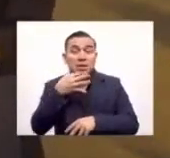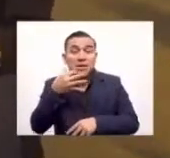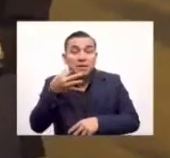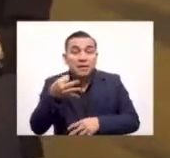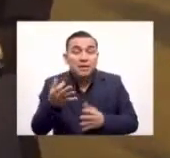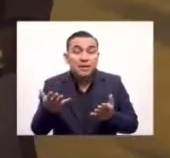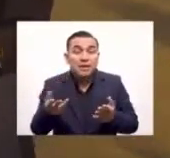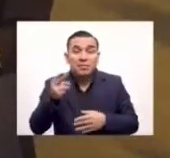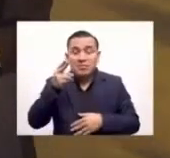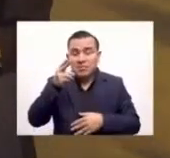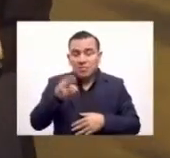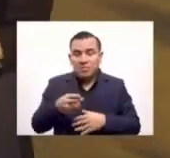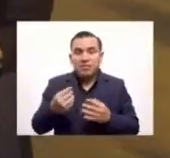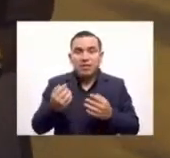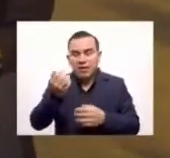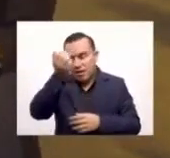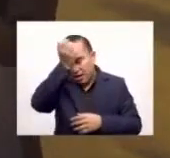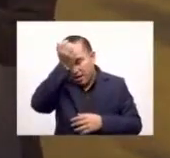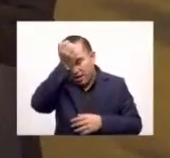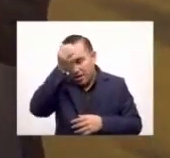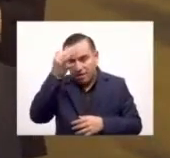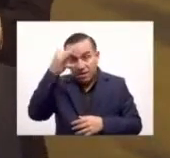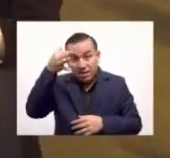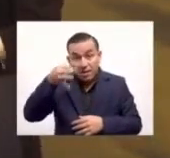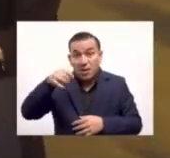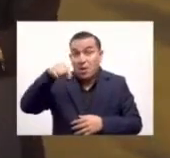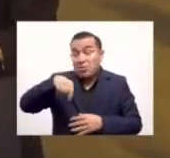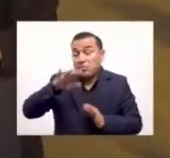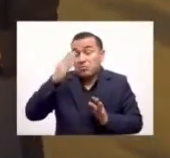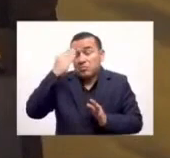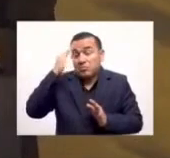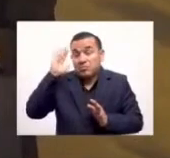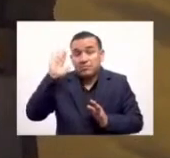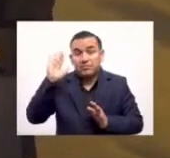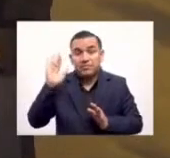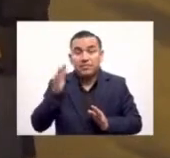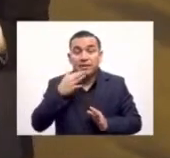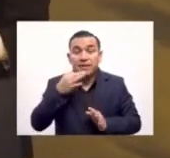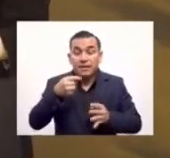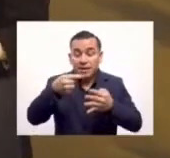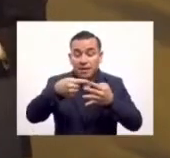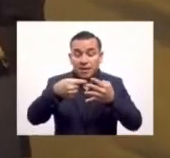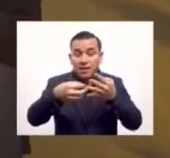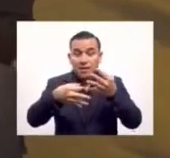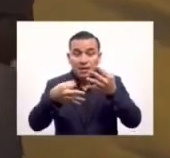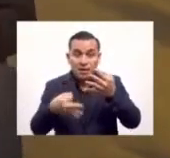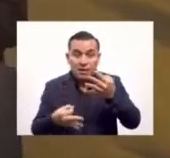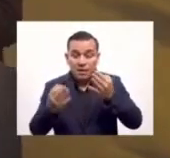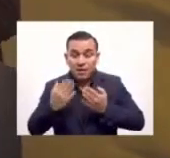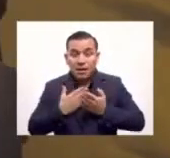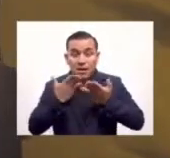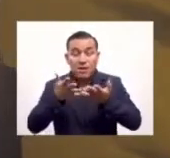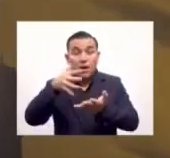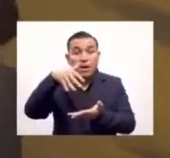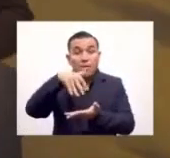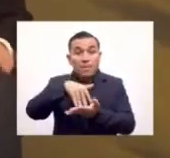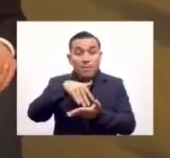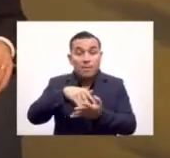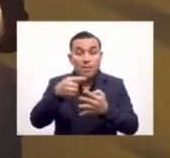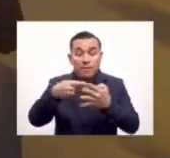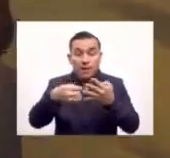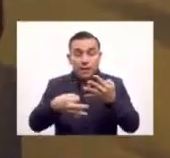Salvador. Y sorpresa, estaban en el Sontle, ¿no? Nada más. Hoy se instalaron, se llama